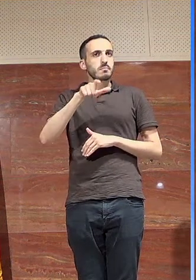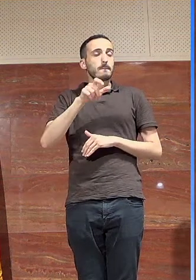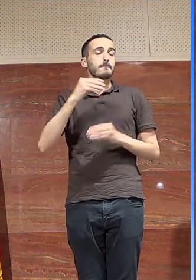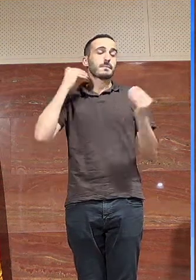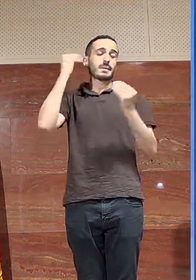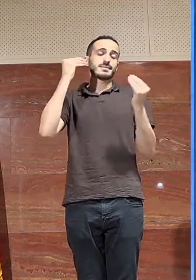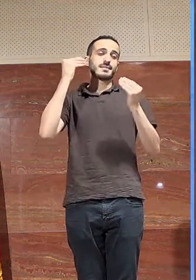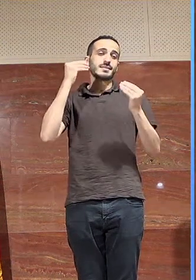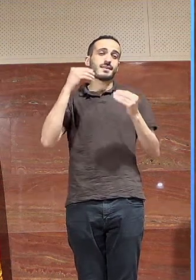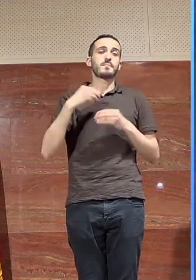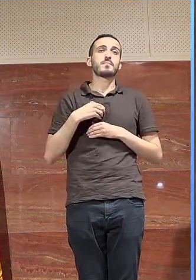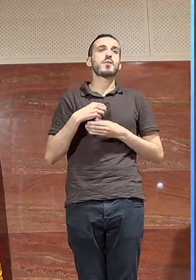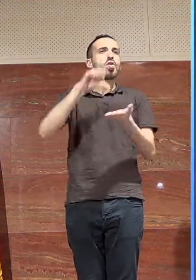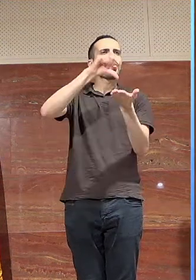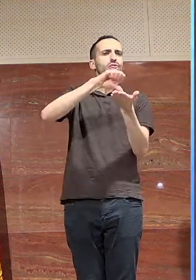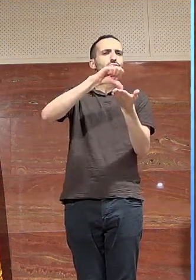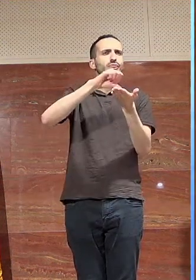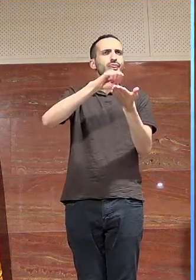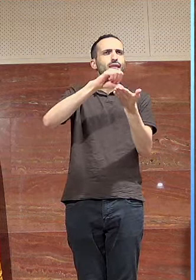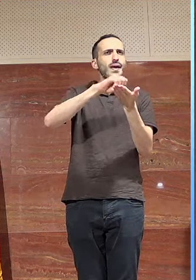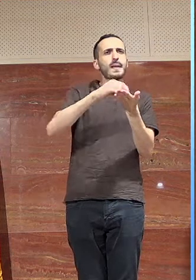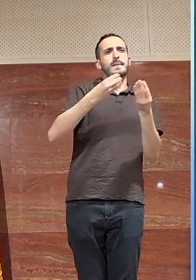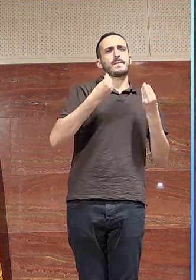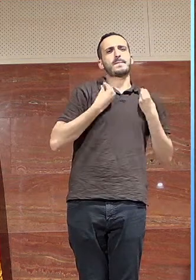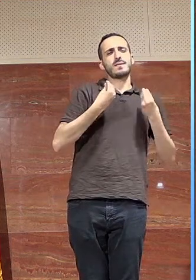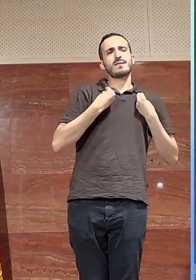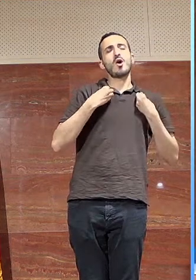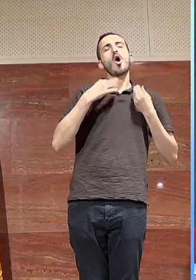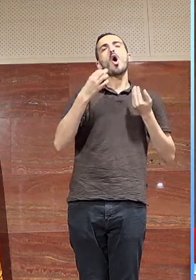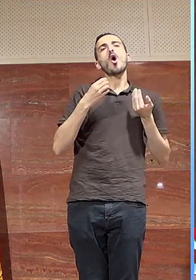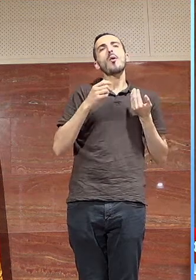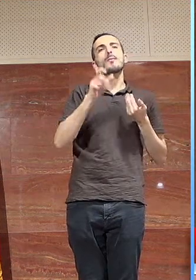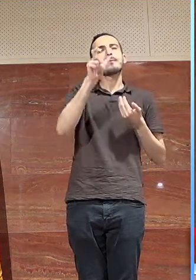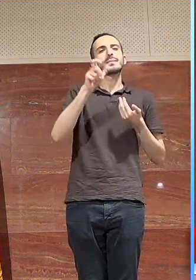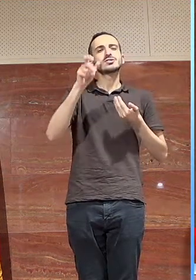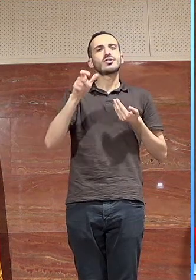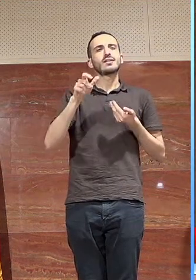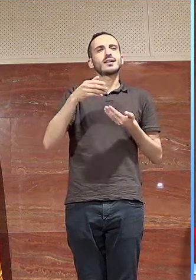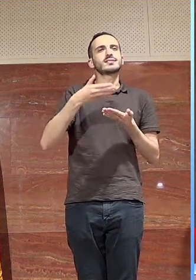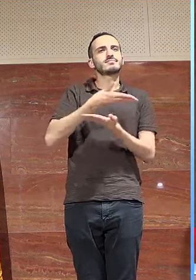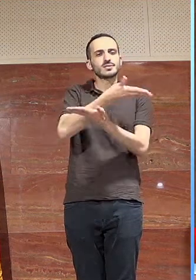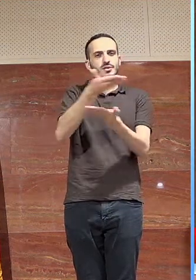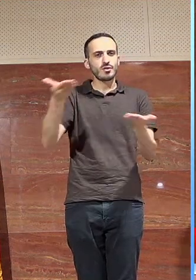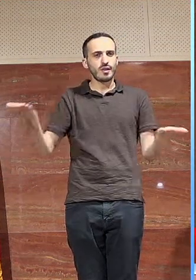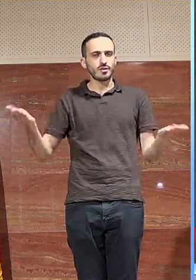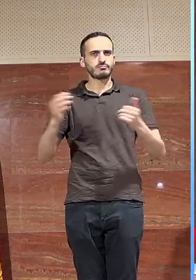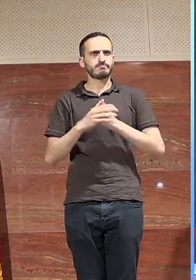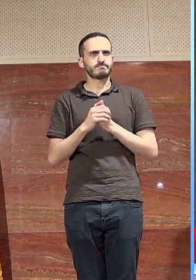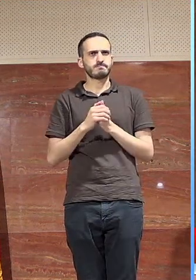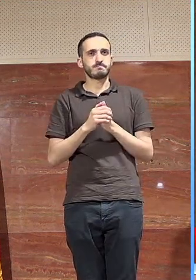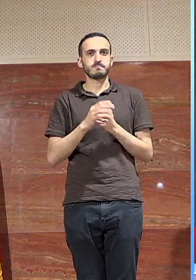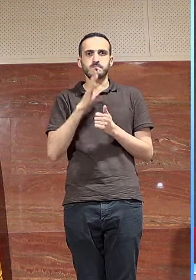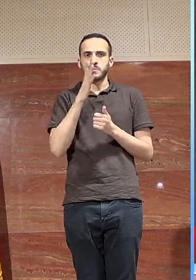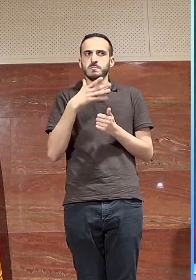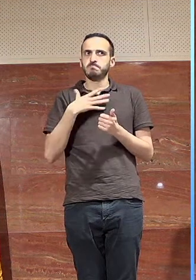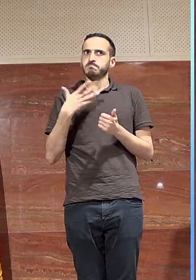habitantes o os consideráis ciudadanos. Darle una vuelta a ver qué pensáis, porque es un poco el hilo conductor